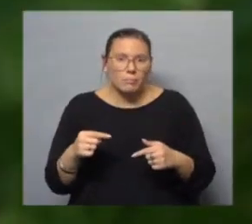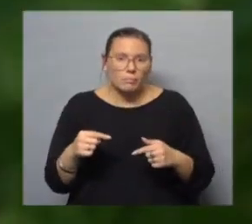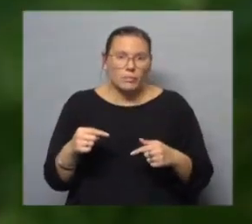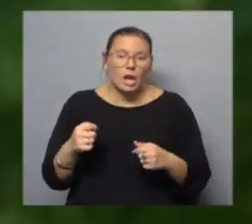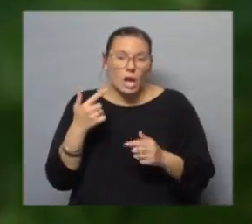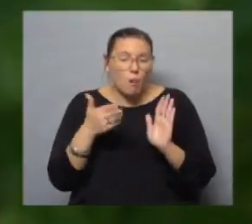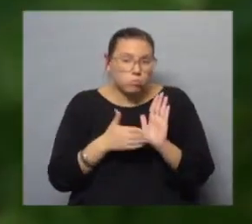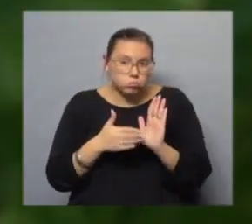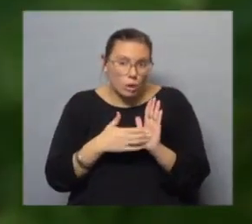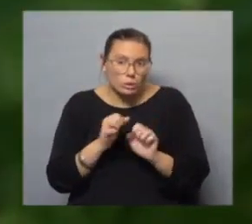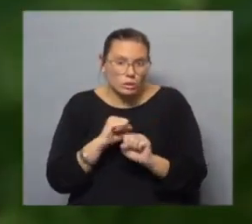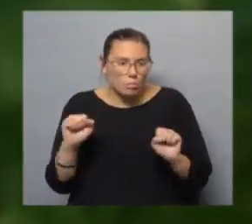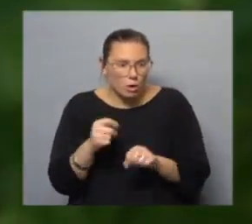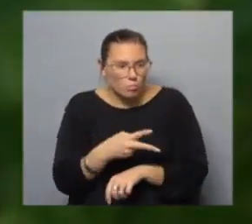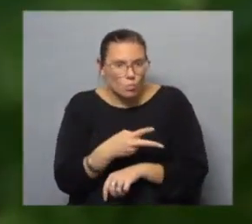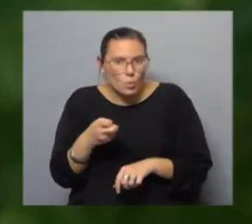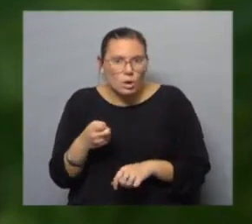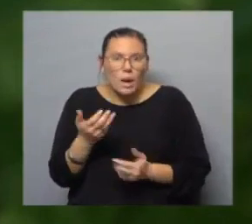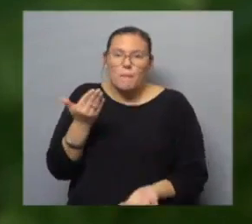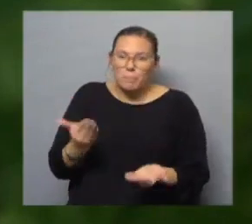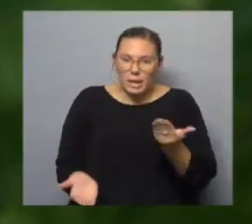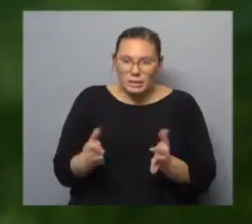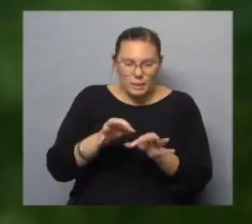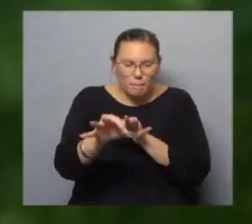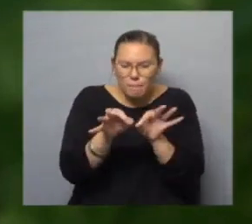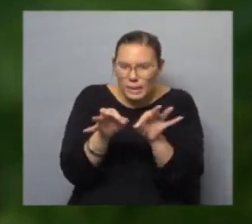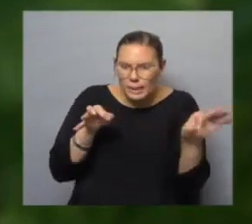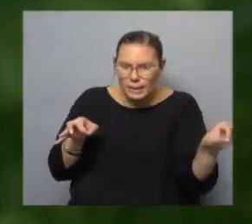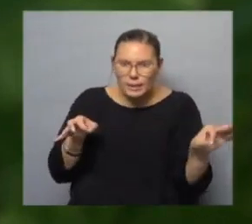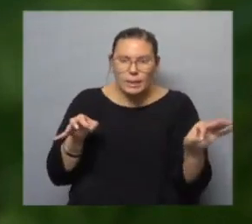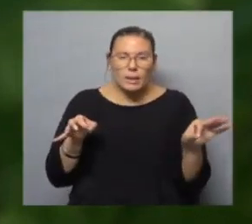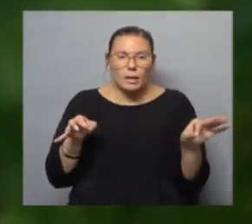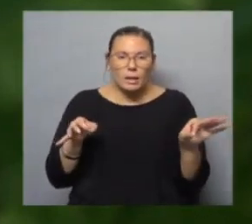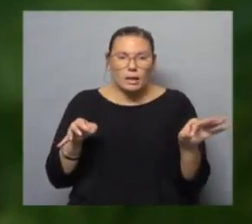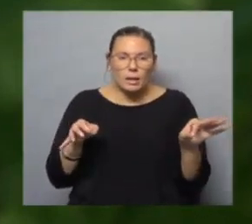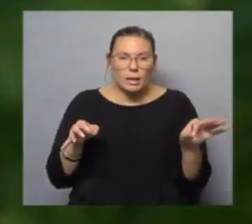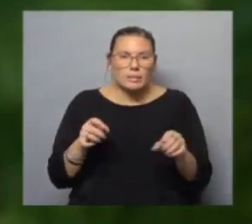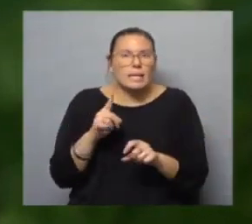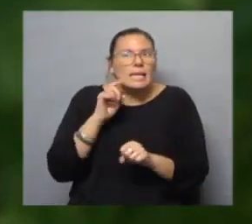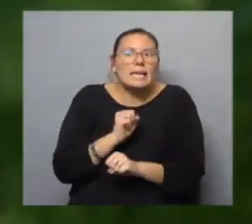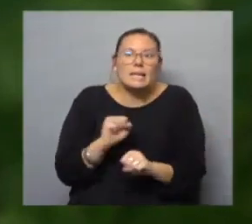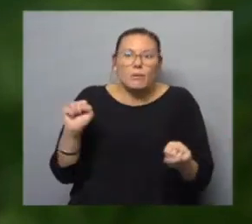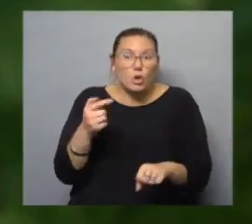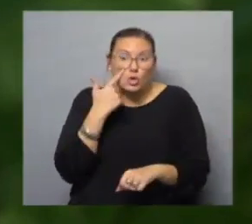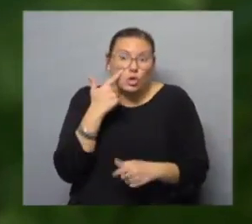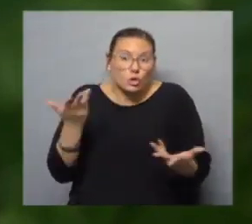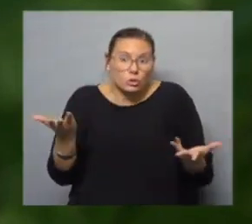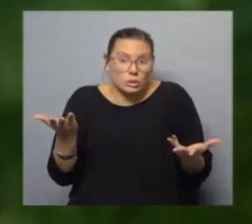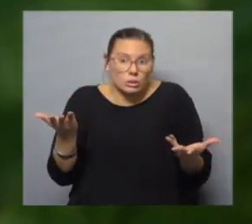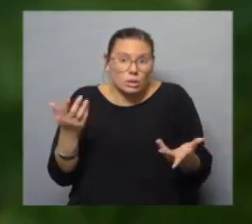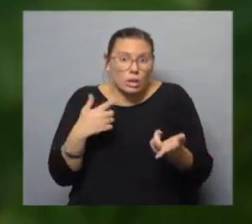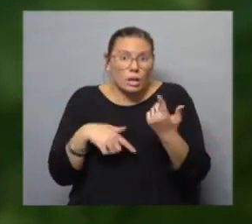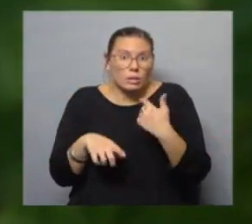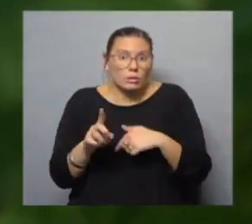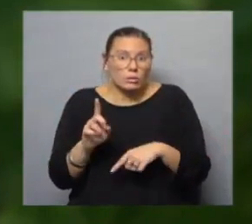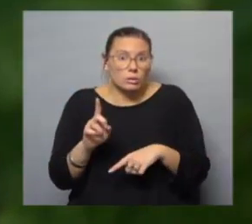las muestras que se puedan tomar, se toma el peso, las medidas, porque no sé, es increíble, no se conoce. Entonces como